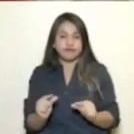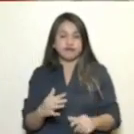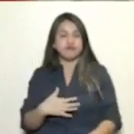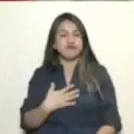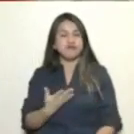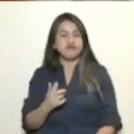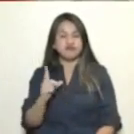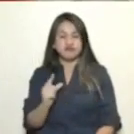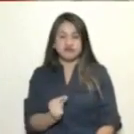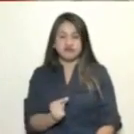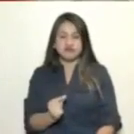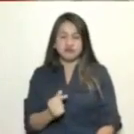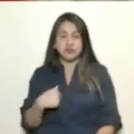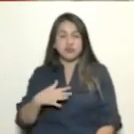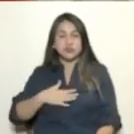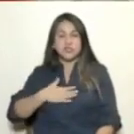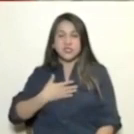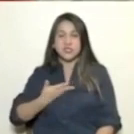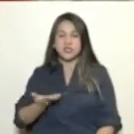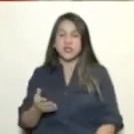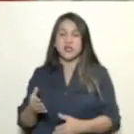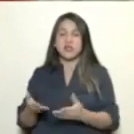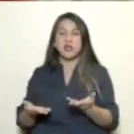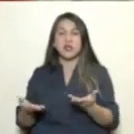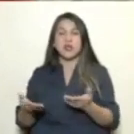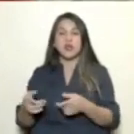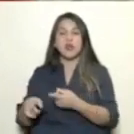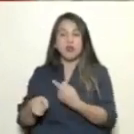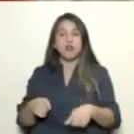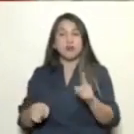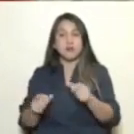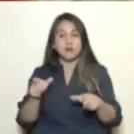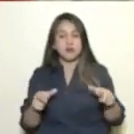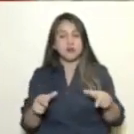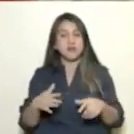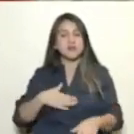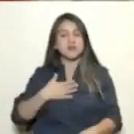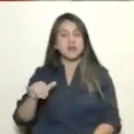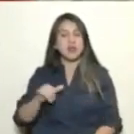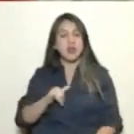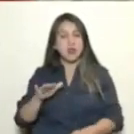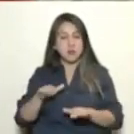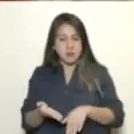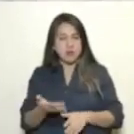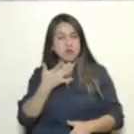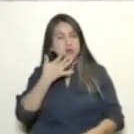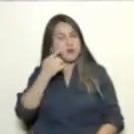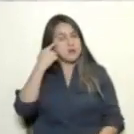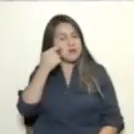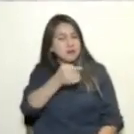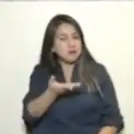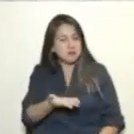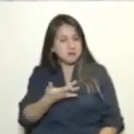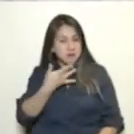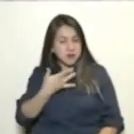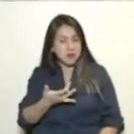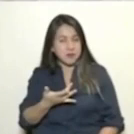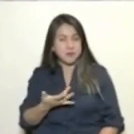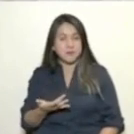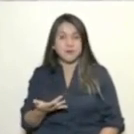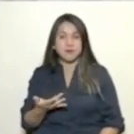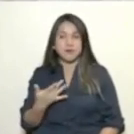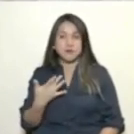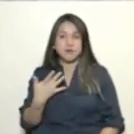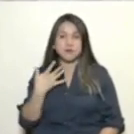la sensación, por lo menos, que yo tengo y que comparte harta gente. ¿Por qué ha pasado eso, don Ricardo? Yo creo que en buena